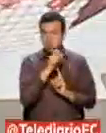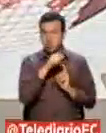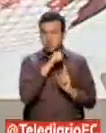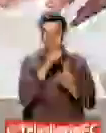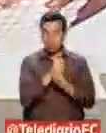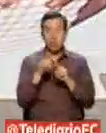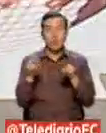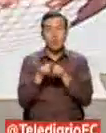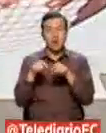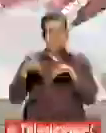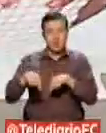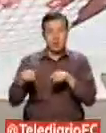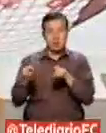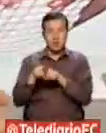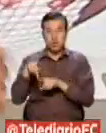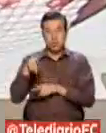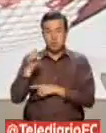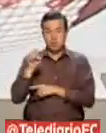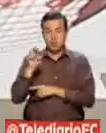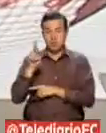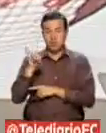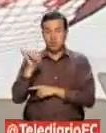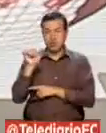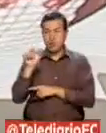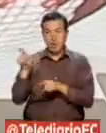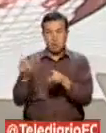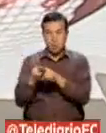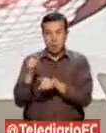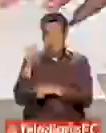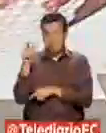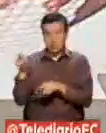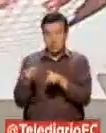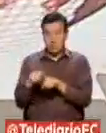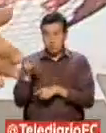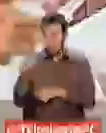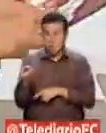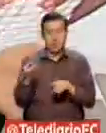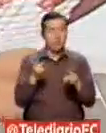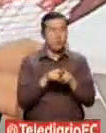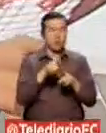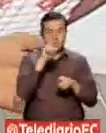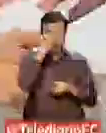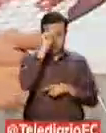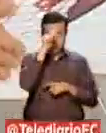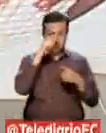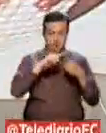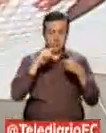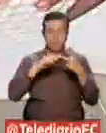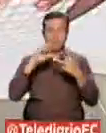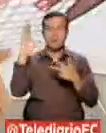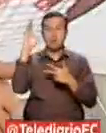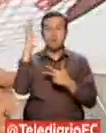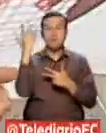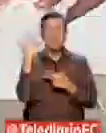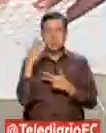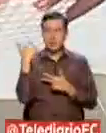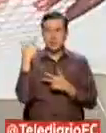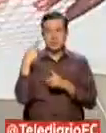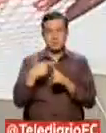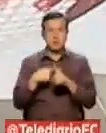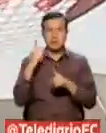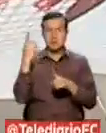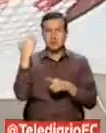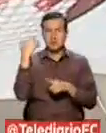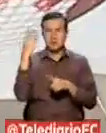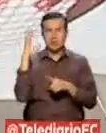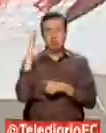muy parecido a lo que ocurrió aquí en Pozorja, casi igual. Y recientemente en Colombia acaba de pasar hace un mes lo